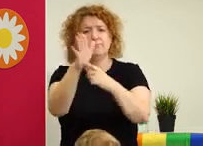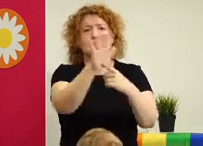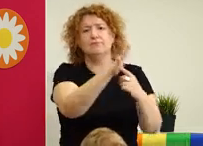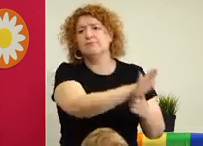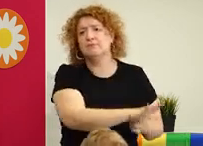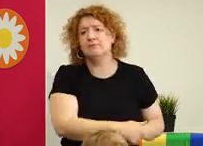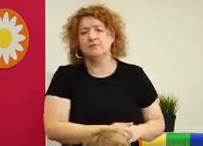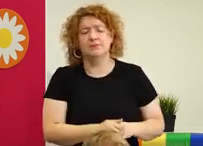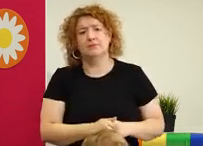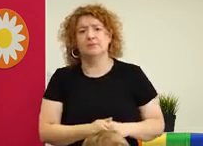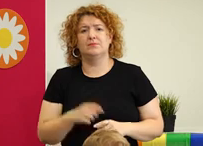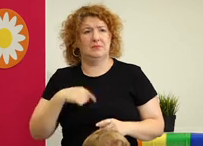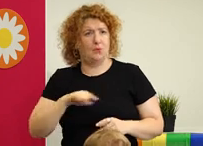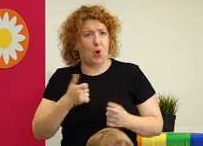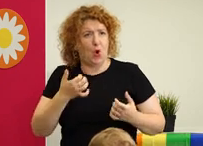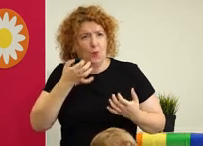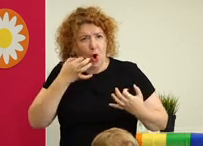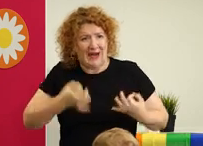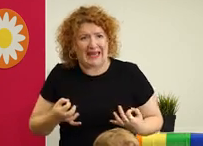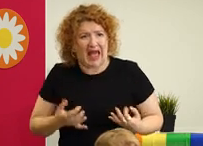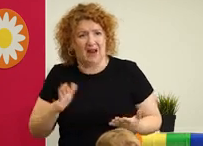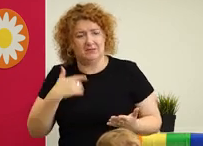y hacer todo esto que sea un poco real, ¿no?